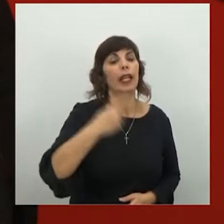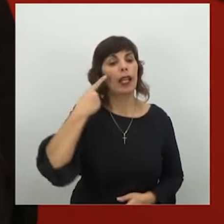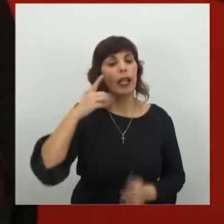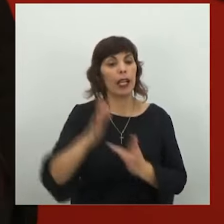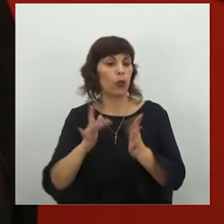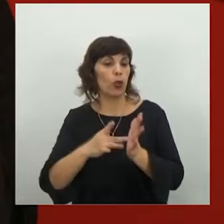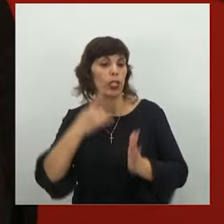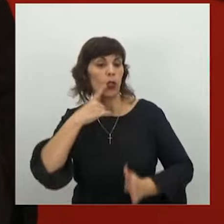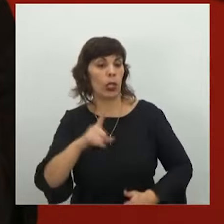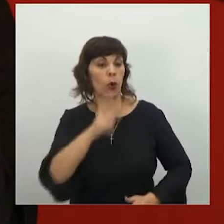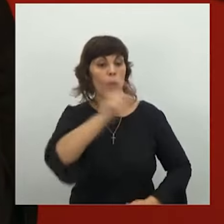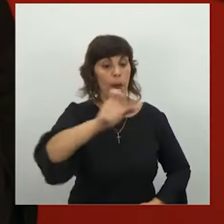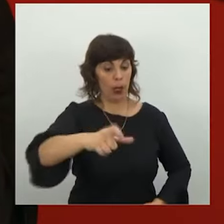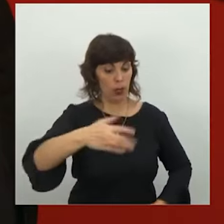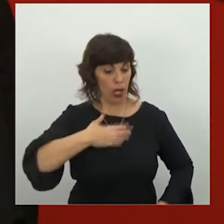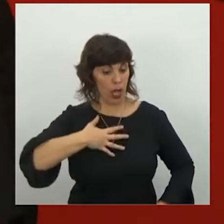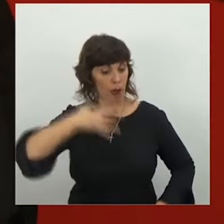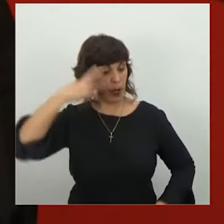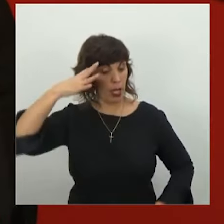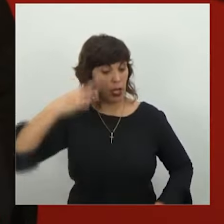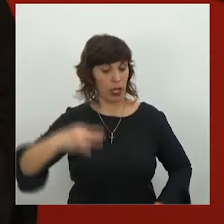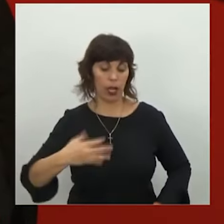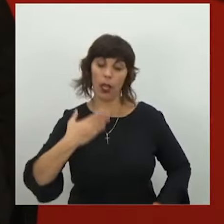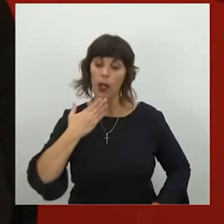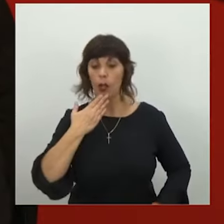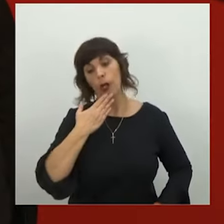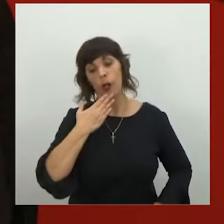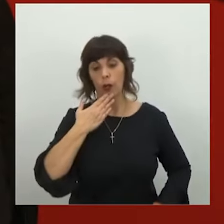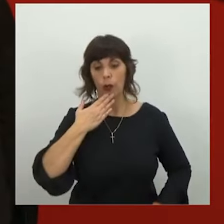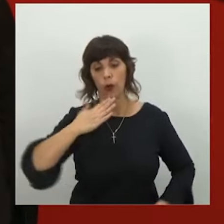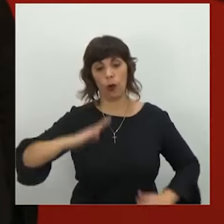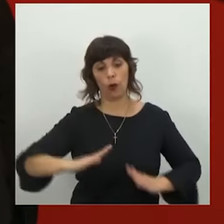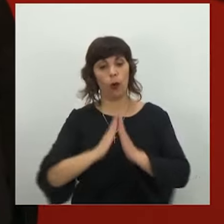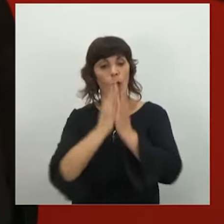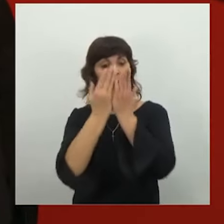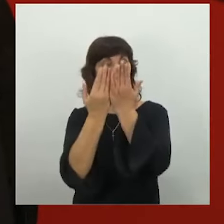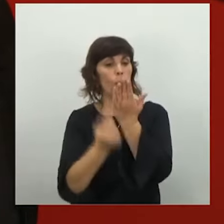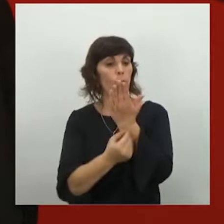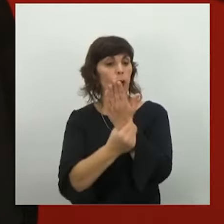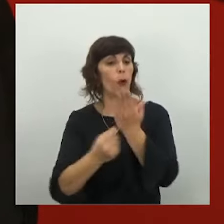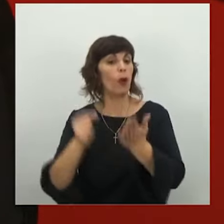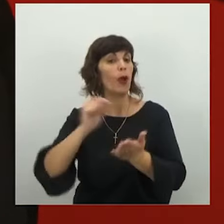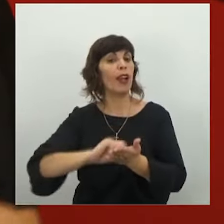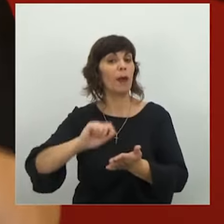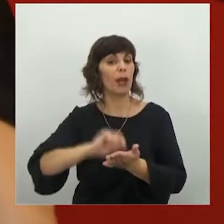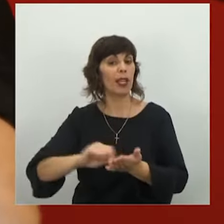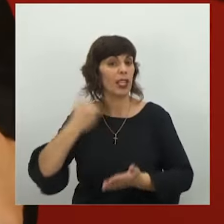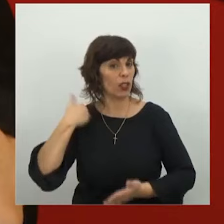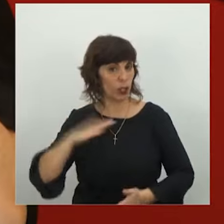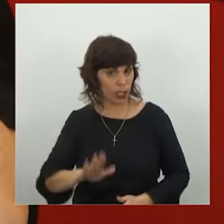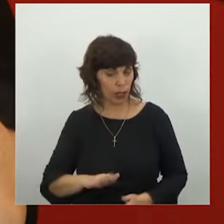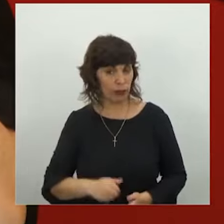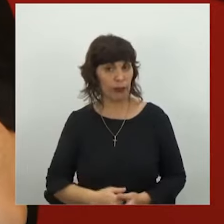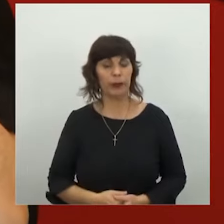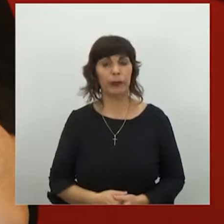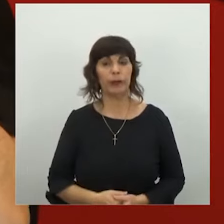Escritura. ¿Sabes, querido, cuando tú lees la Biblia? O déjame explicar una cosa.